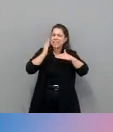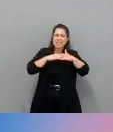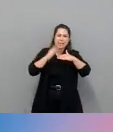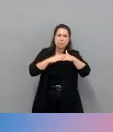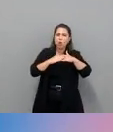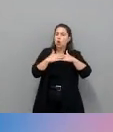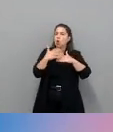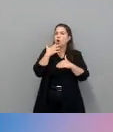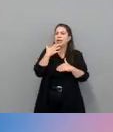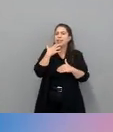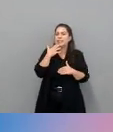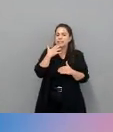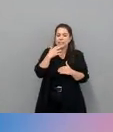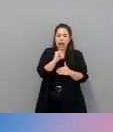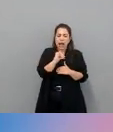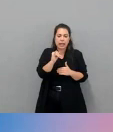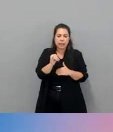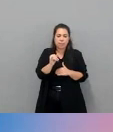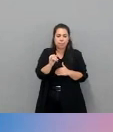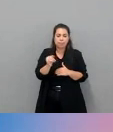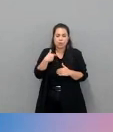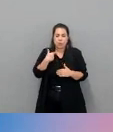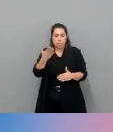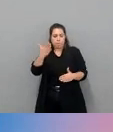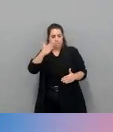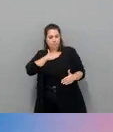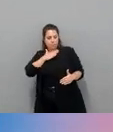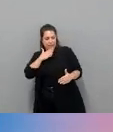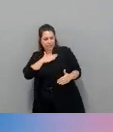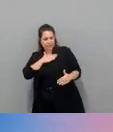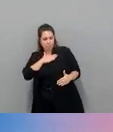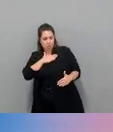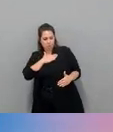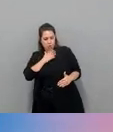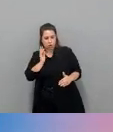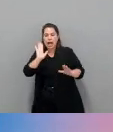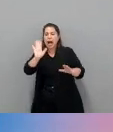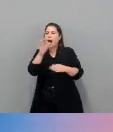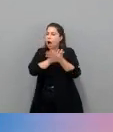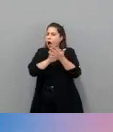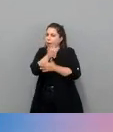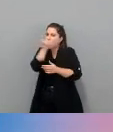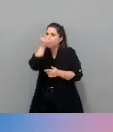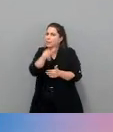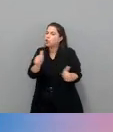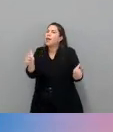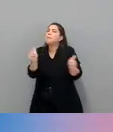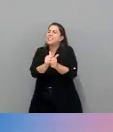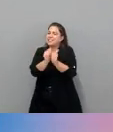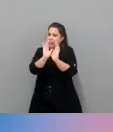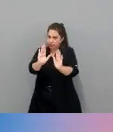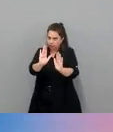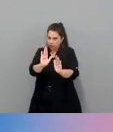tener pues un patrimonio, la persona dependiente, yo no hablo de su familia, la persona